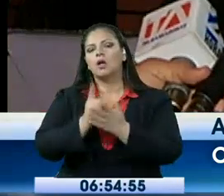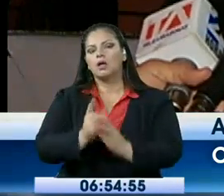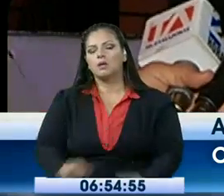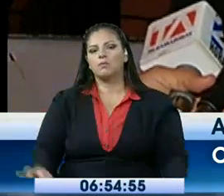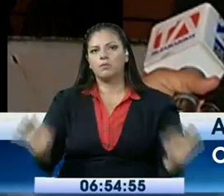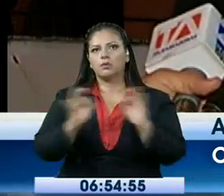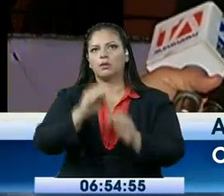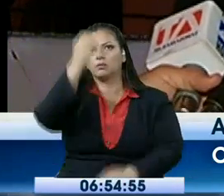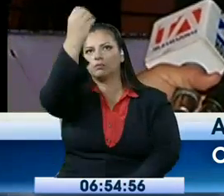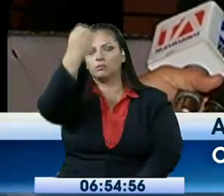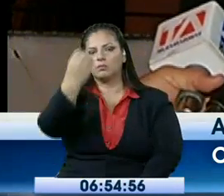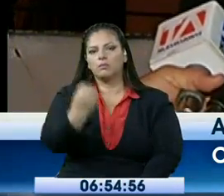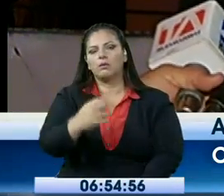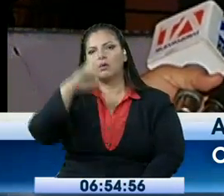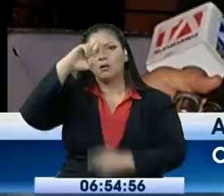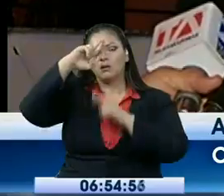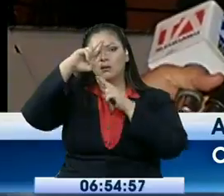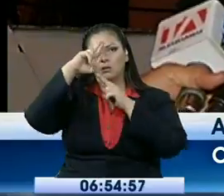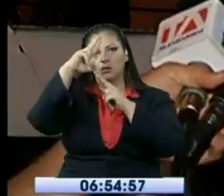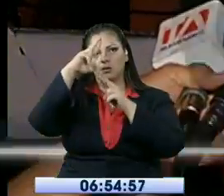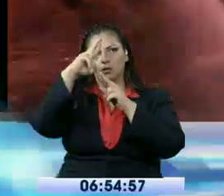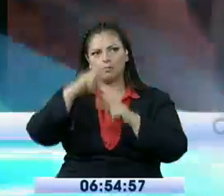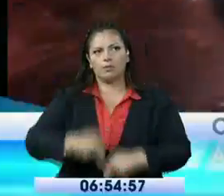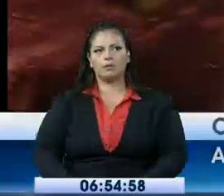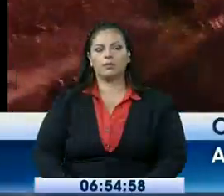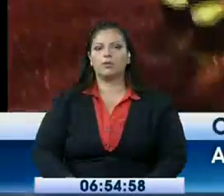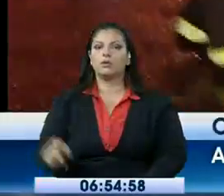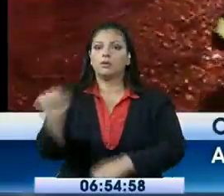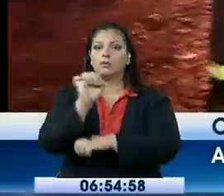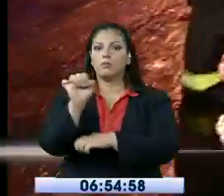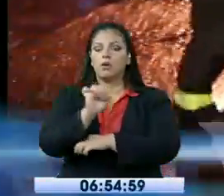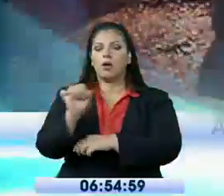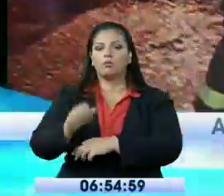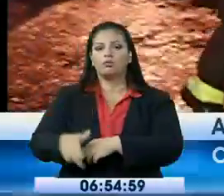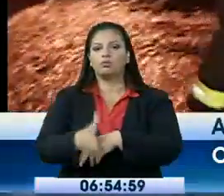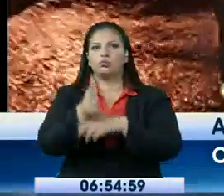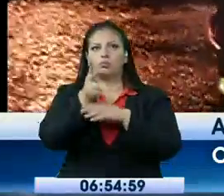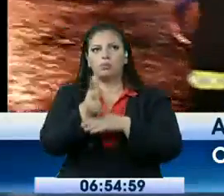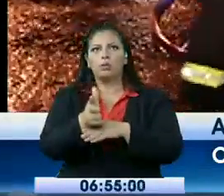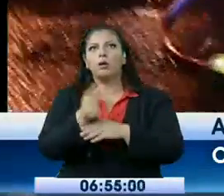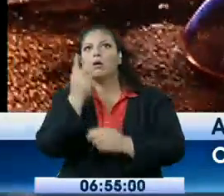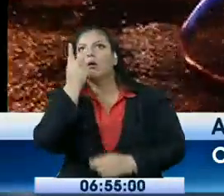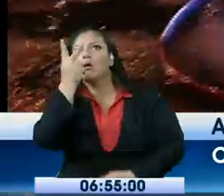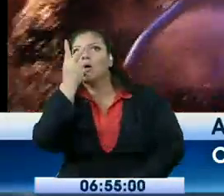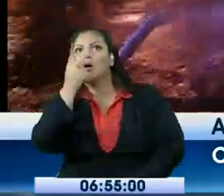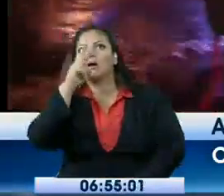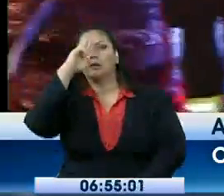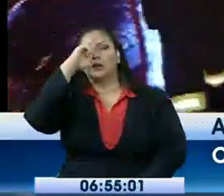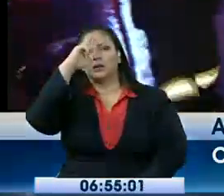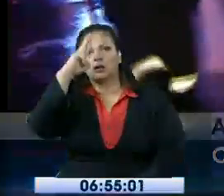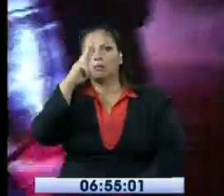de tránsito, ya que evitamos desgracias. Informó Jorge Salazar.